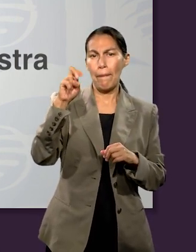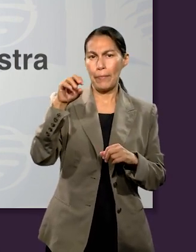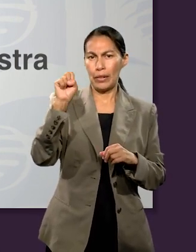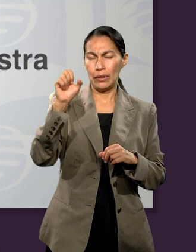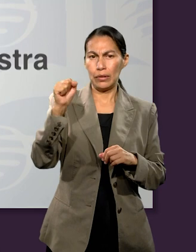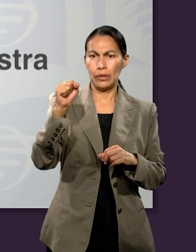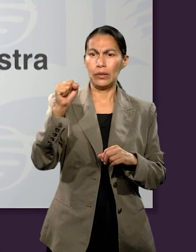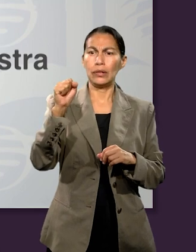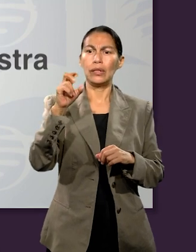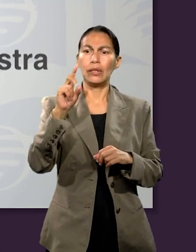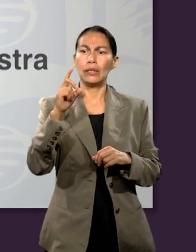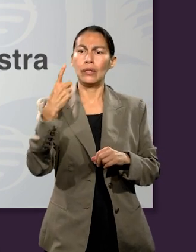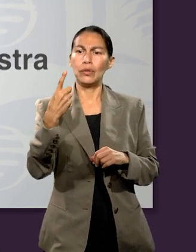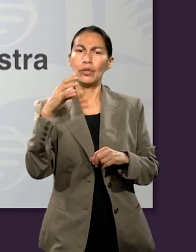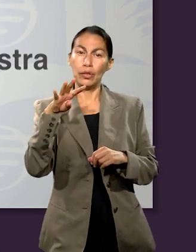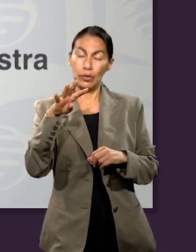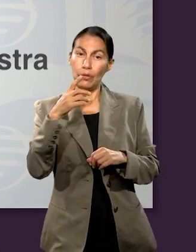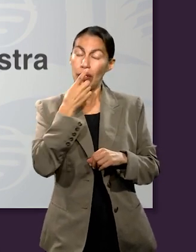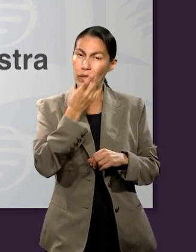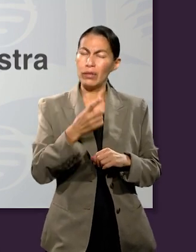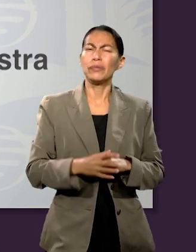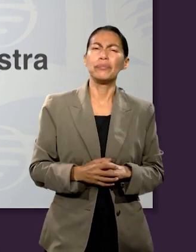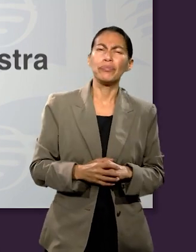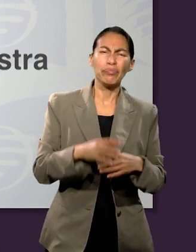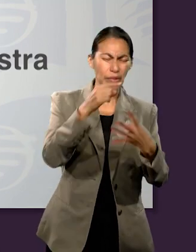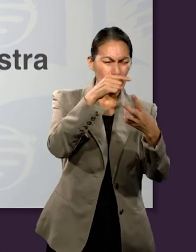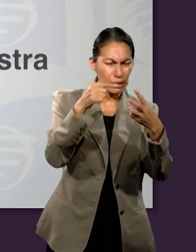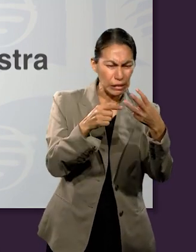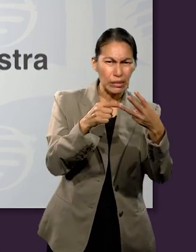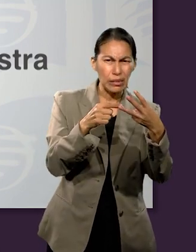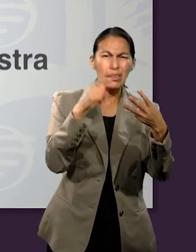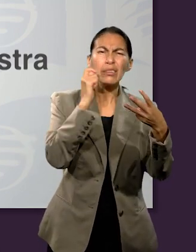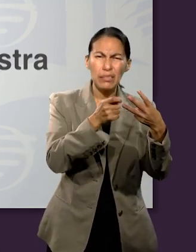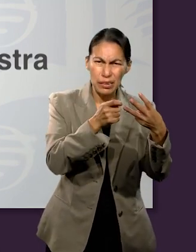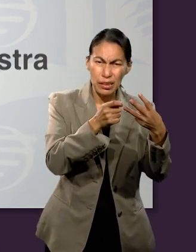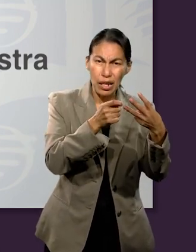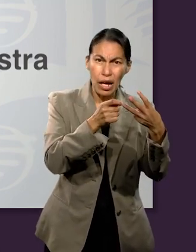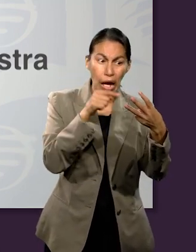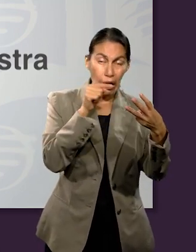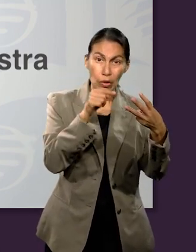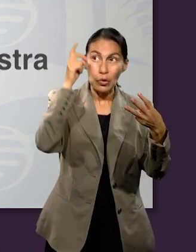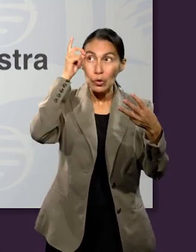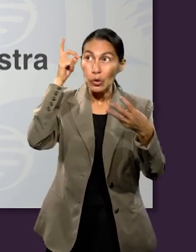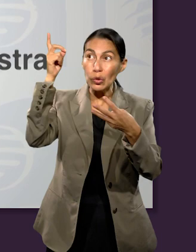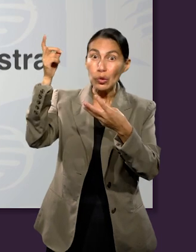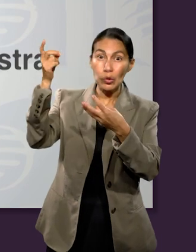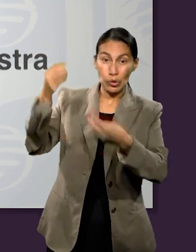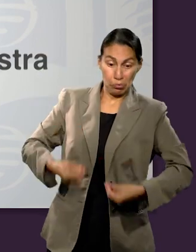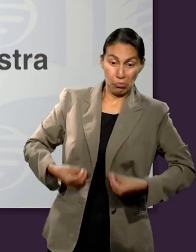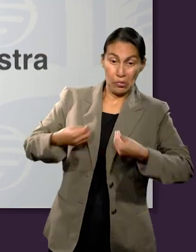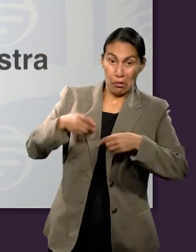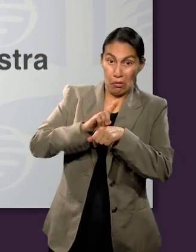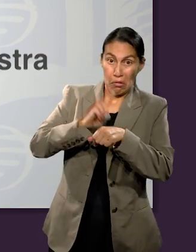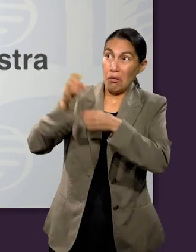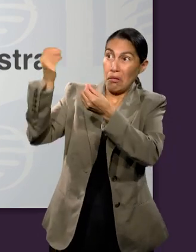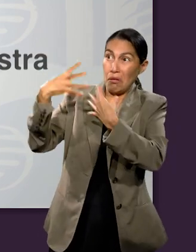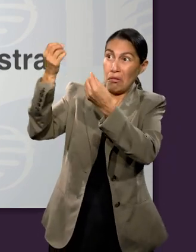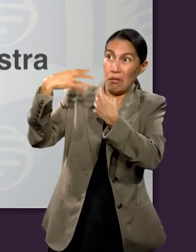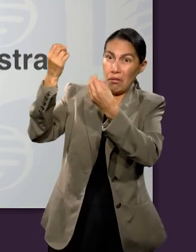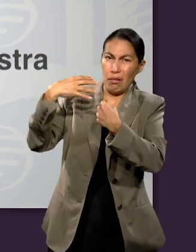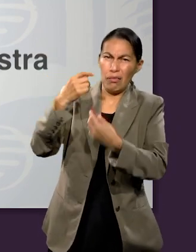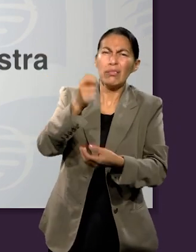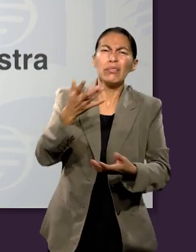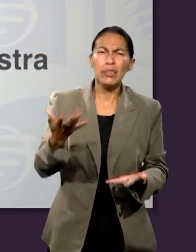37 versículo 25 y Filipenses 4:19 qué dicen estos versículos acerca de las provisiones de Dios para